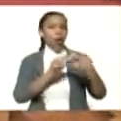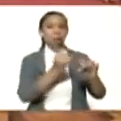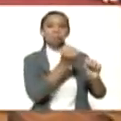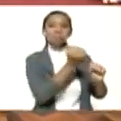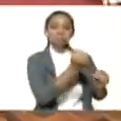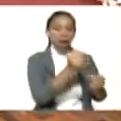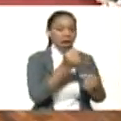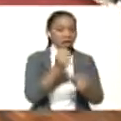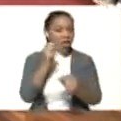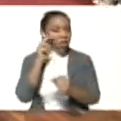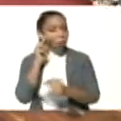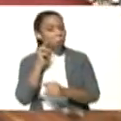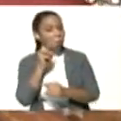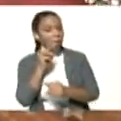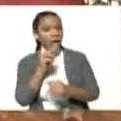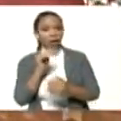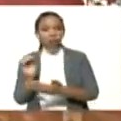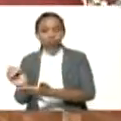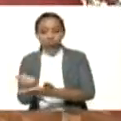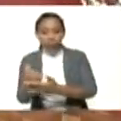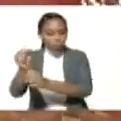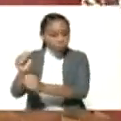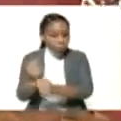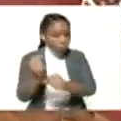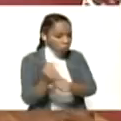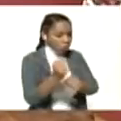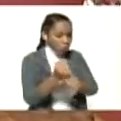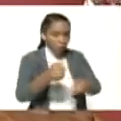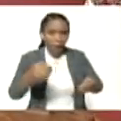barriendo, recogiendo la basura,